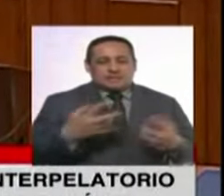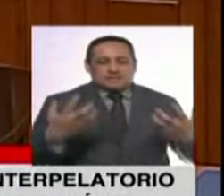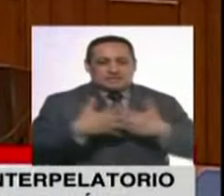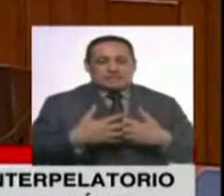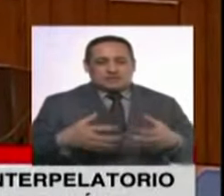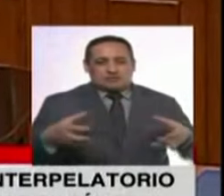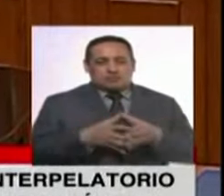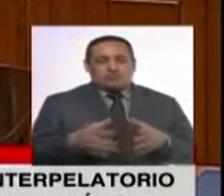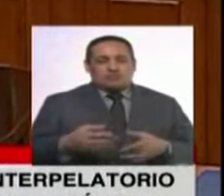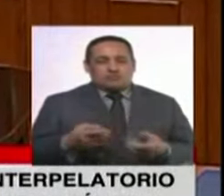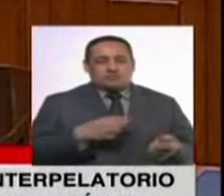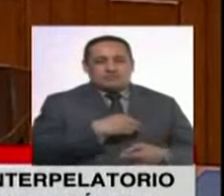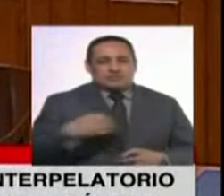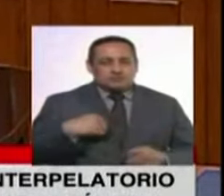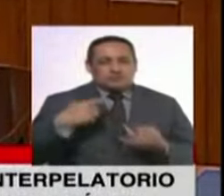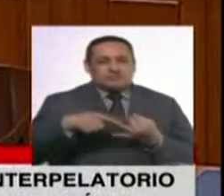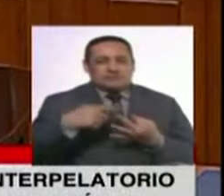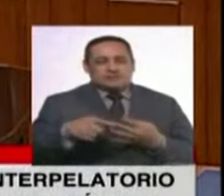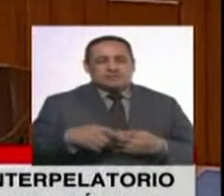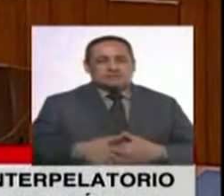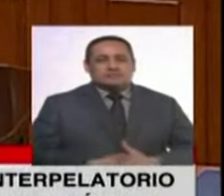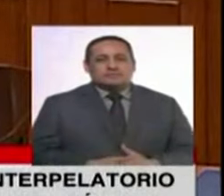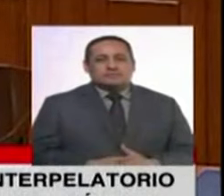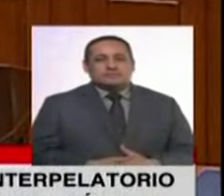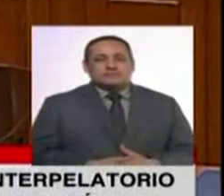de sector interior entre otras